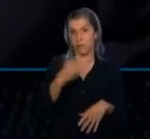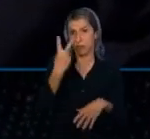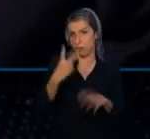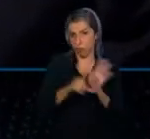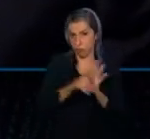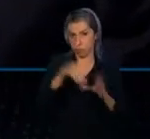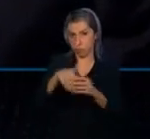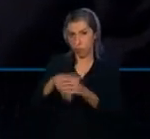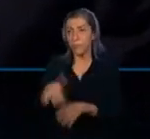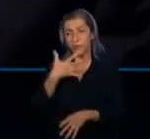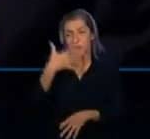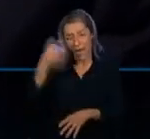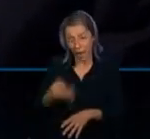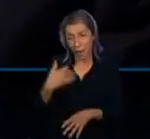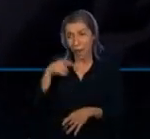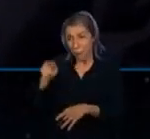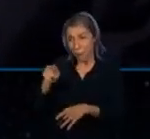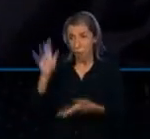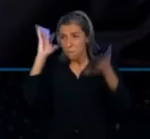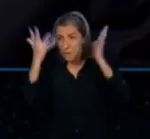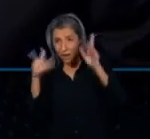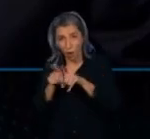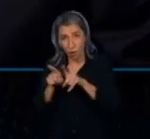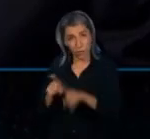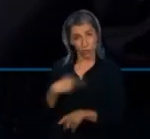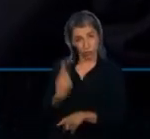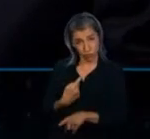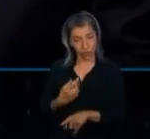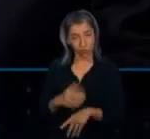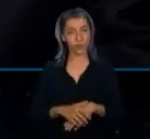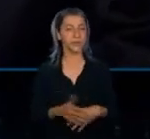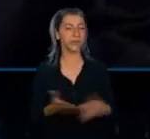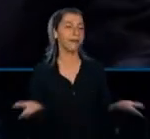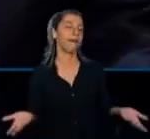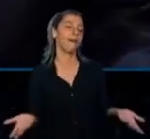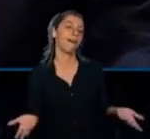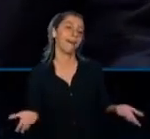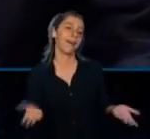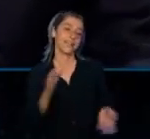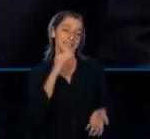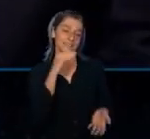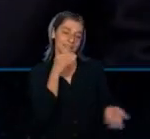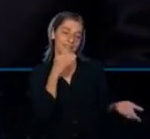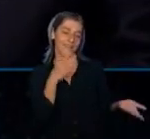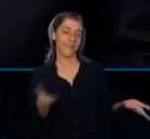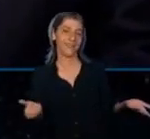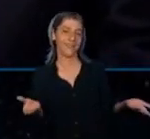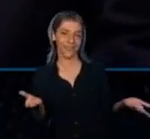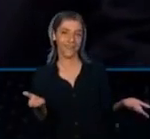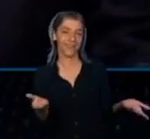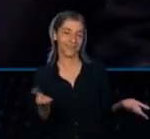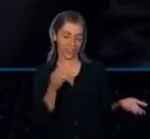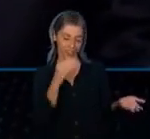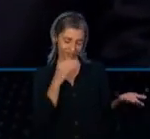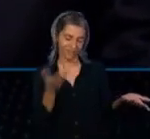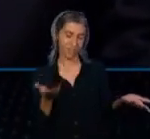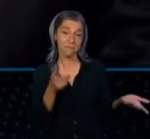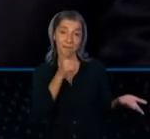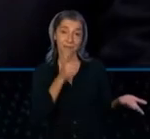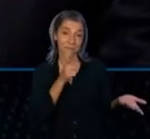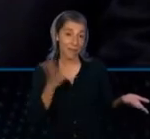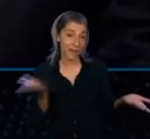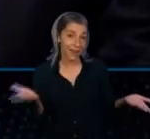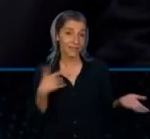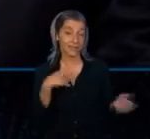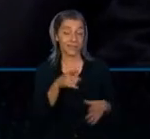para vos es lo mismo mi ley que nosotros Sergio Sergio me parece que ante todo lo que decís es un